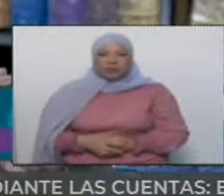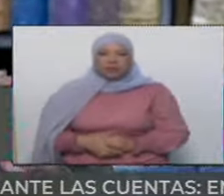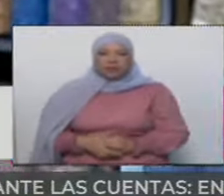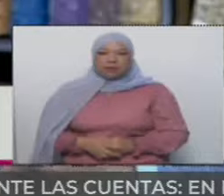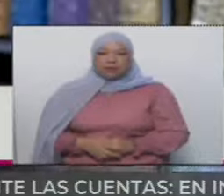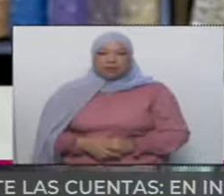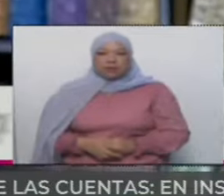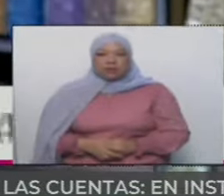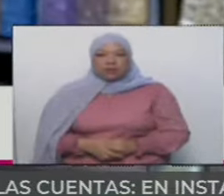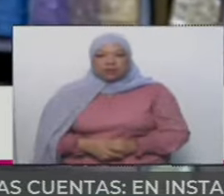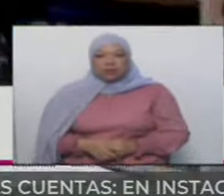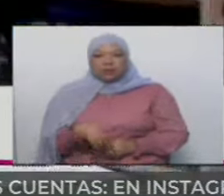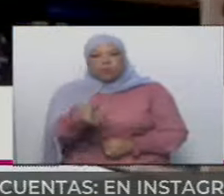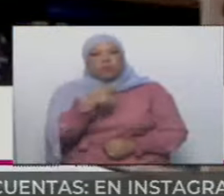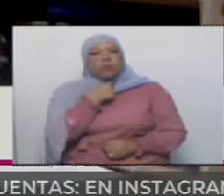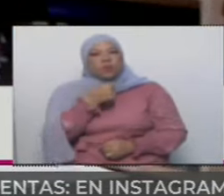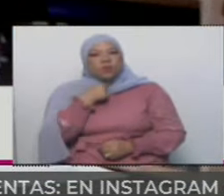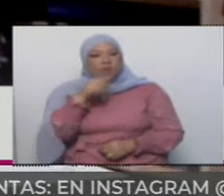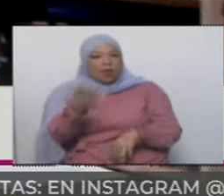tal ese día de playa? Oye,